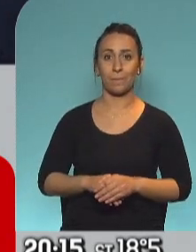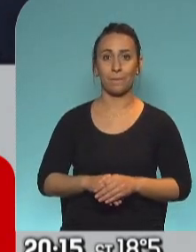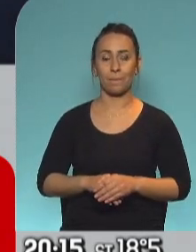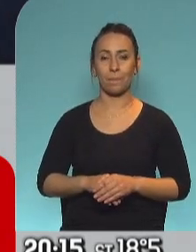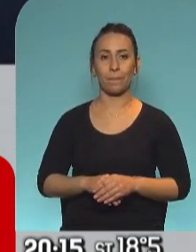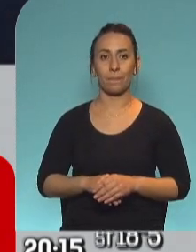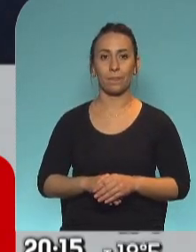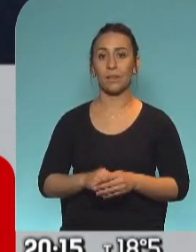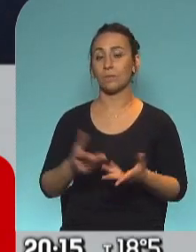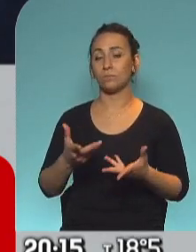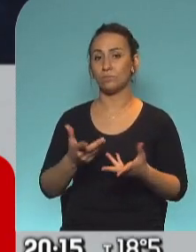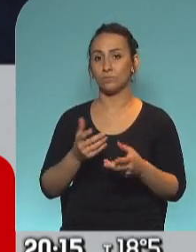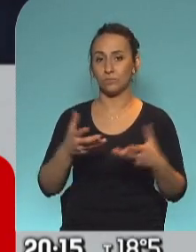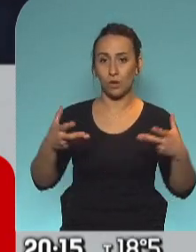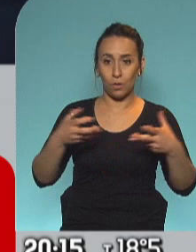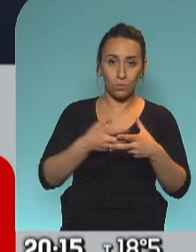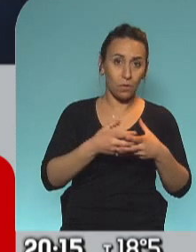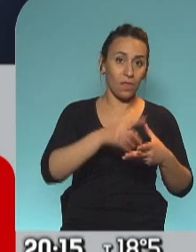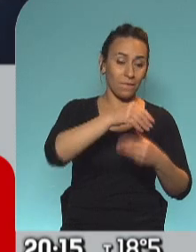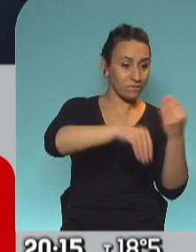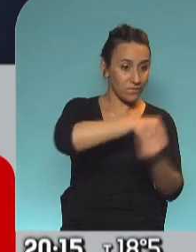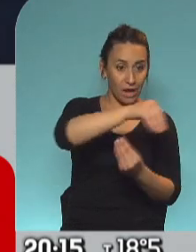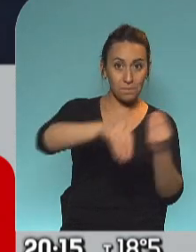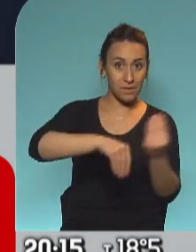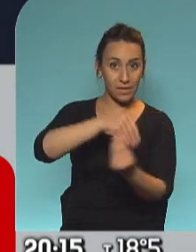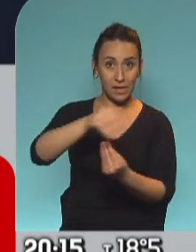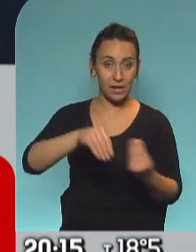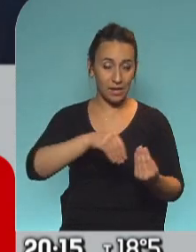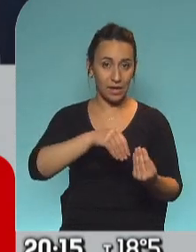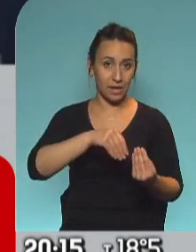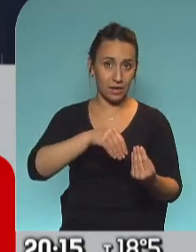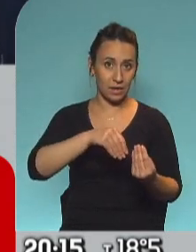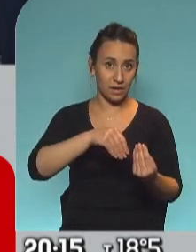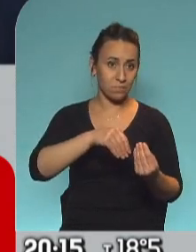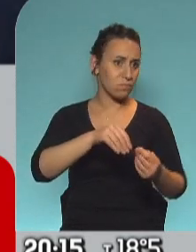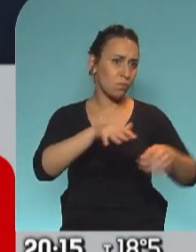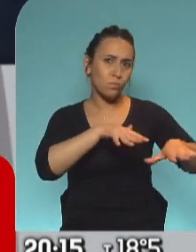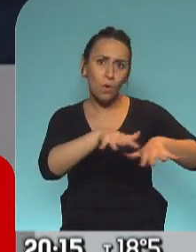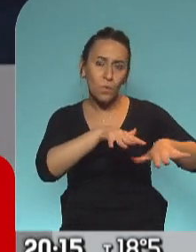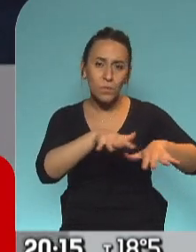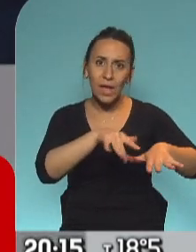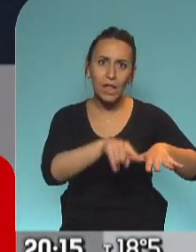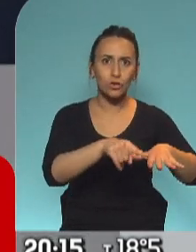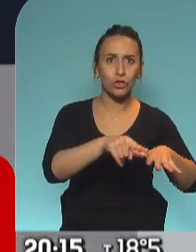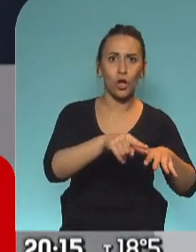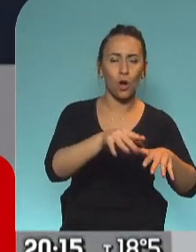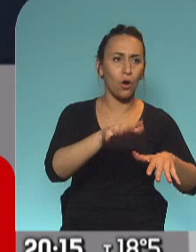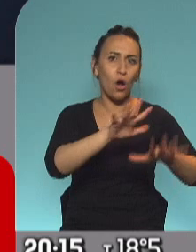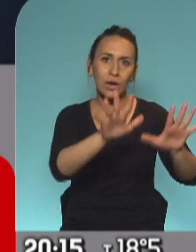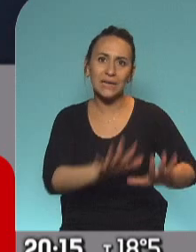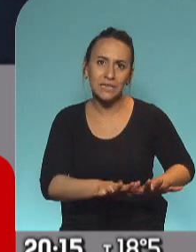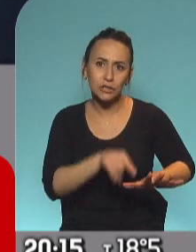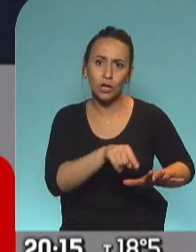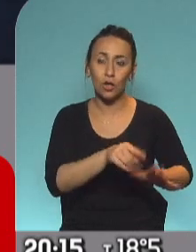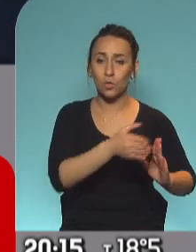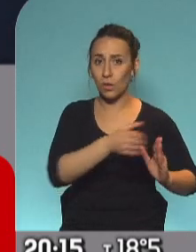actividades que venían realizando el grupo de familiares que se hicieron durante el